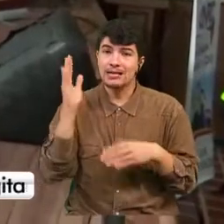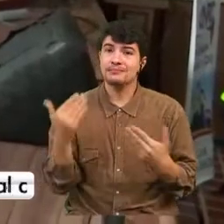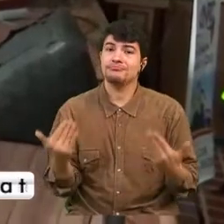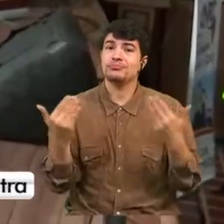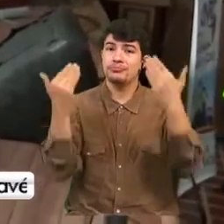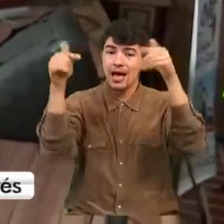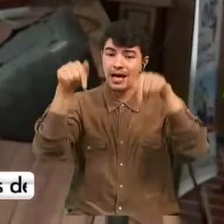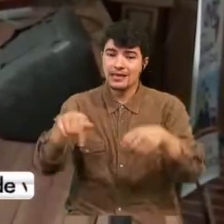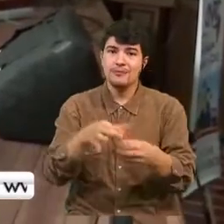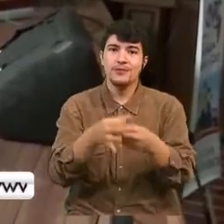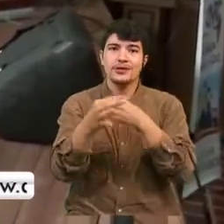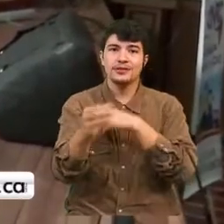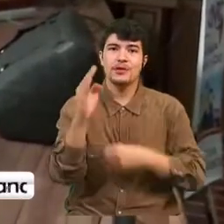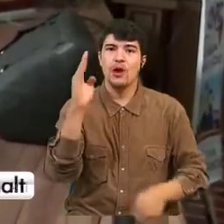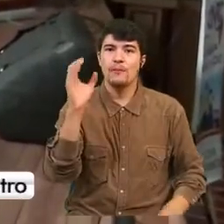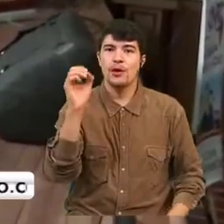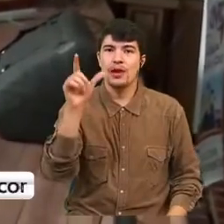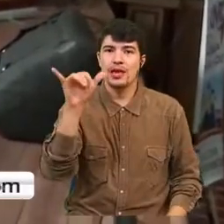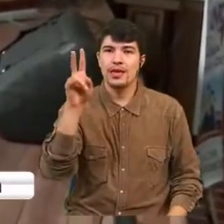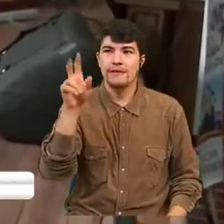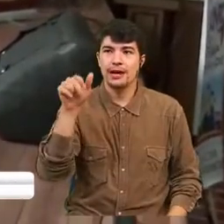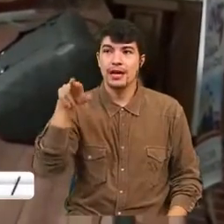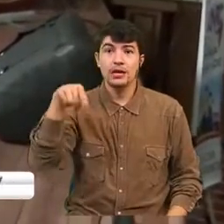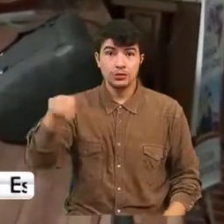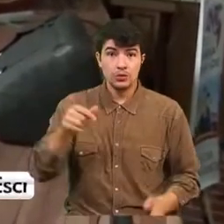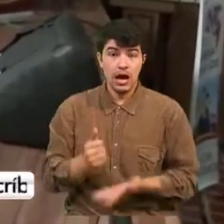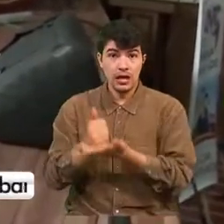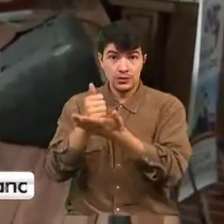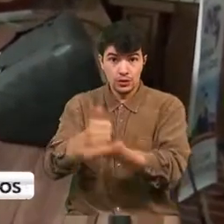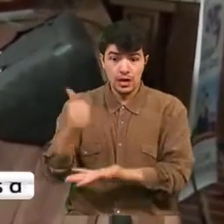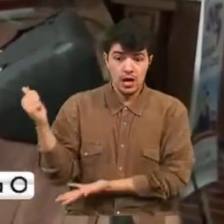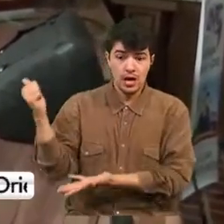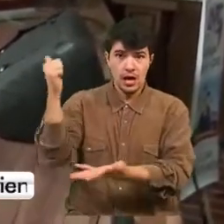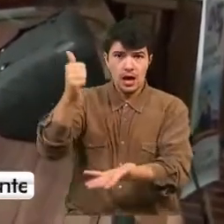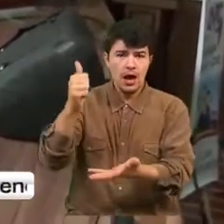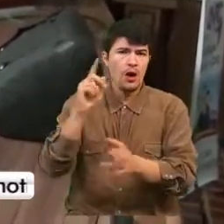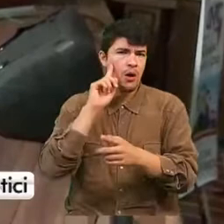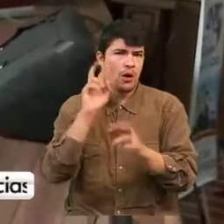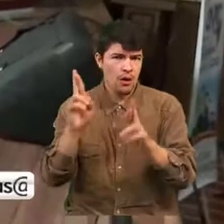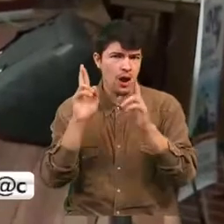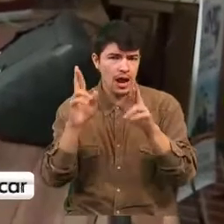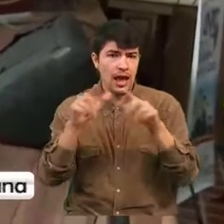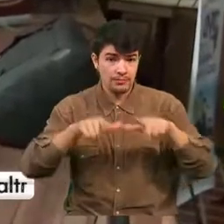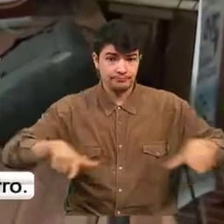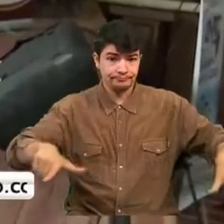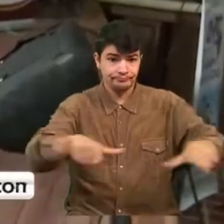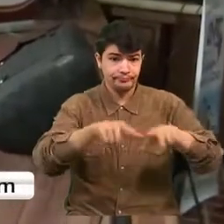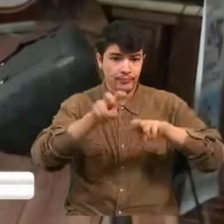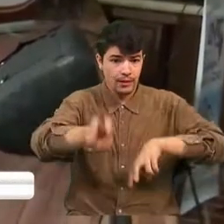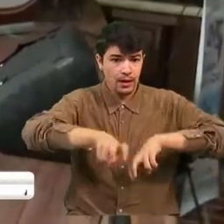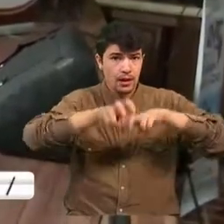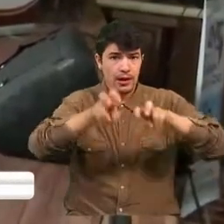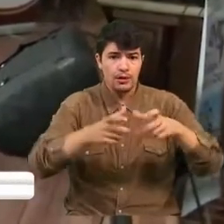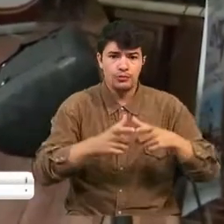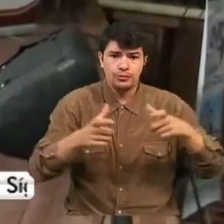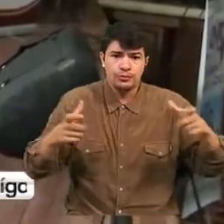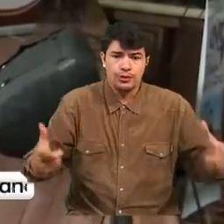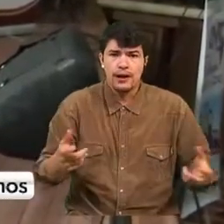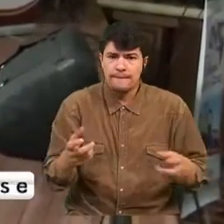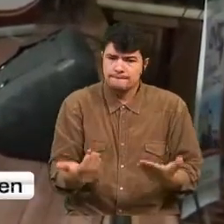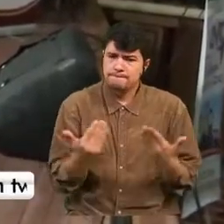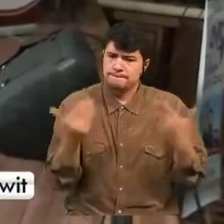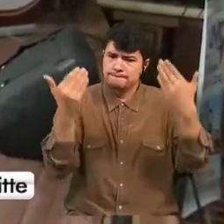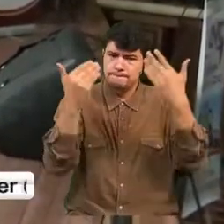nuestro municipio de Bolívar. Con estas ayudas económicas se aspira que las hectáreas cultivadas aumenten su